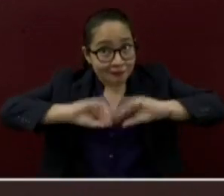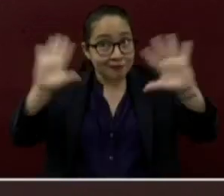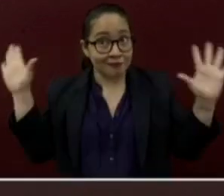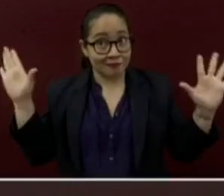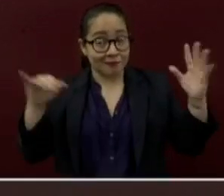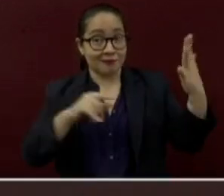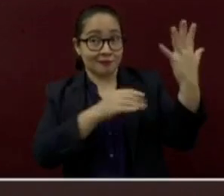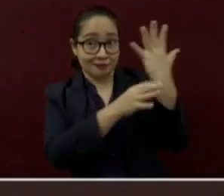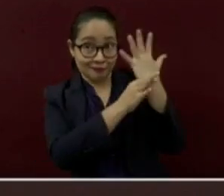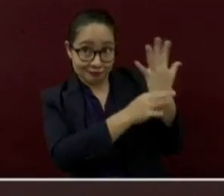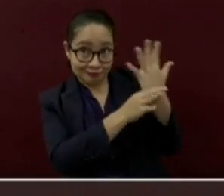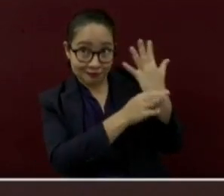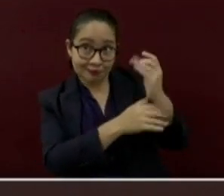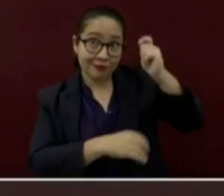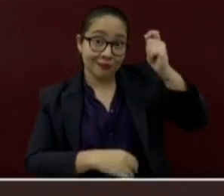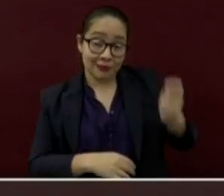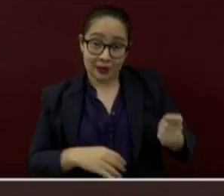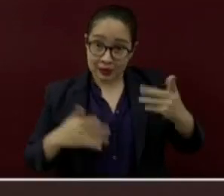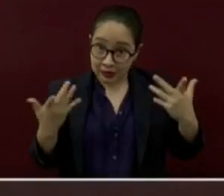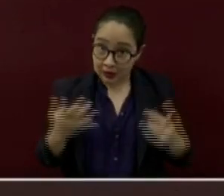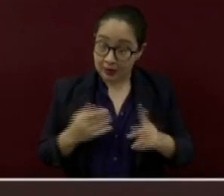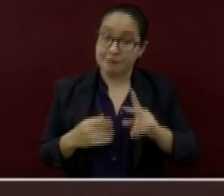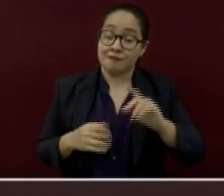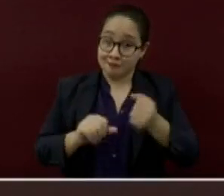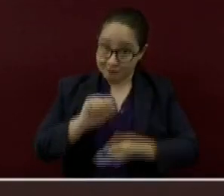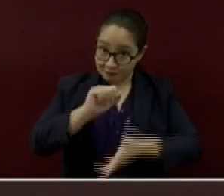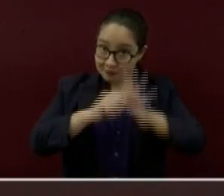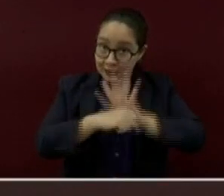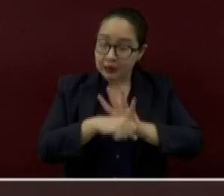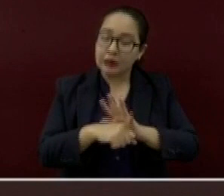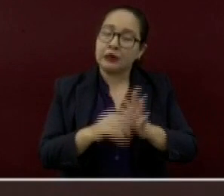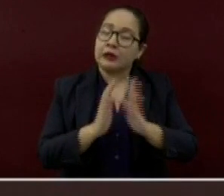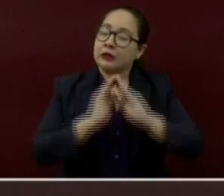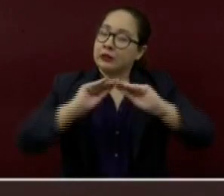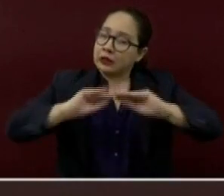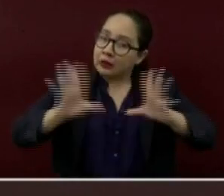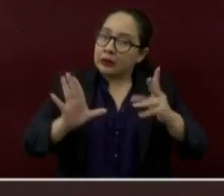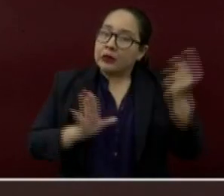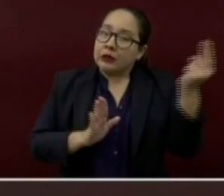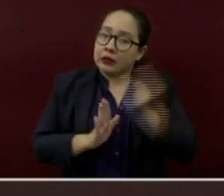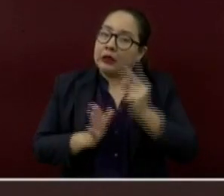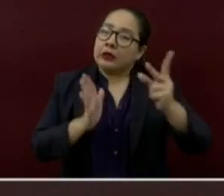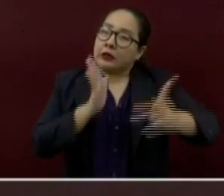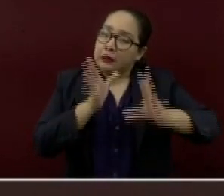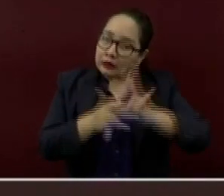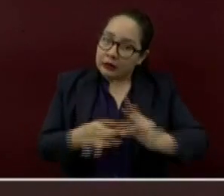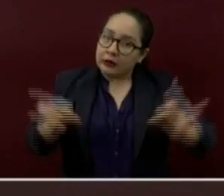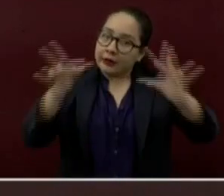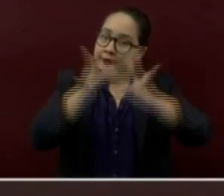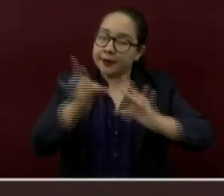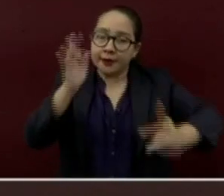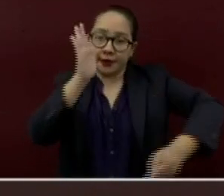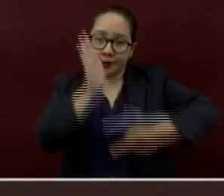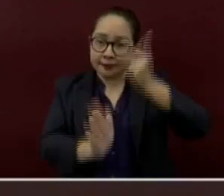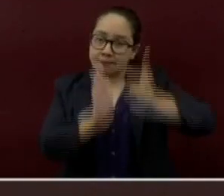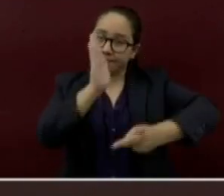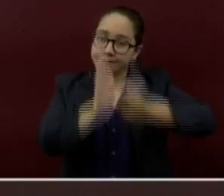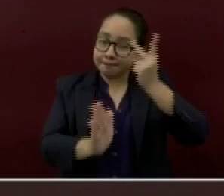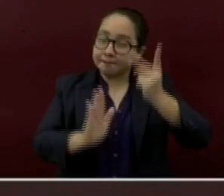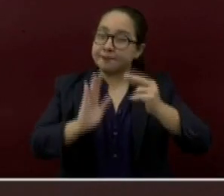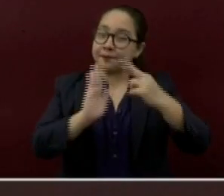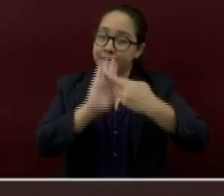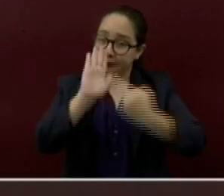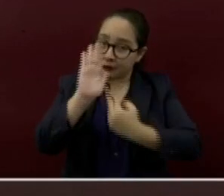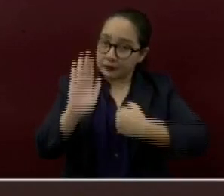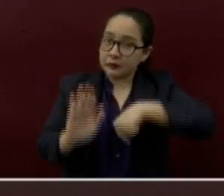epidemiológica y por supuesto tenemos que insistir e insistir en la medida de protección sanitaria las que